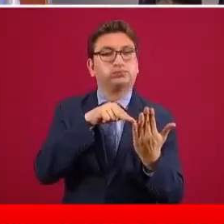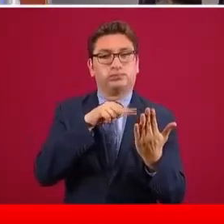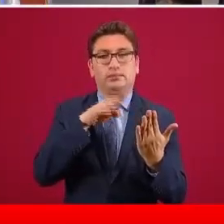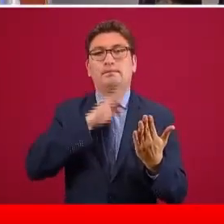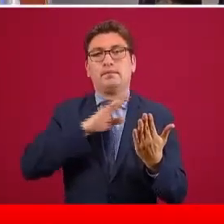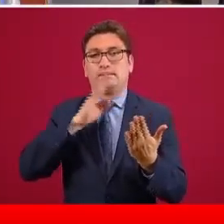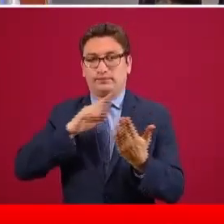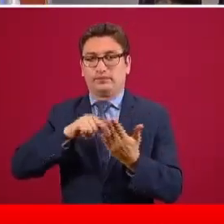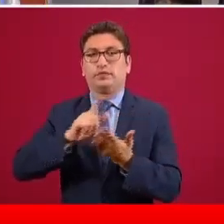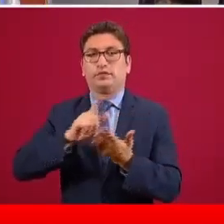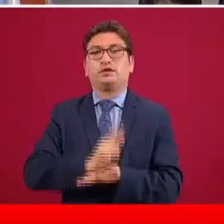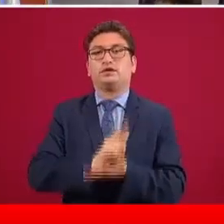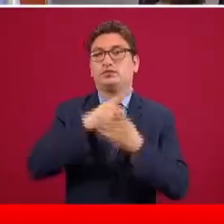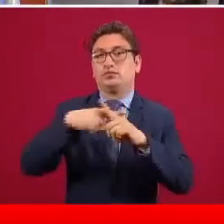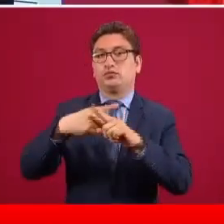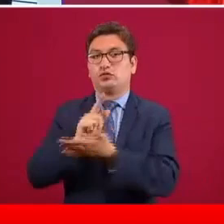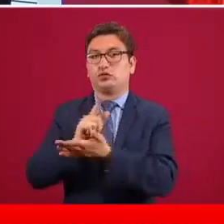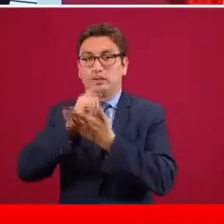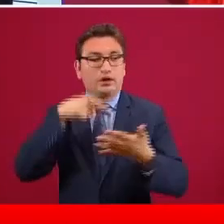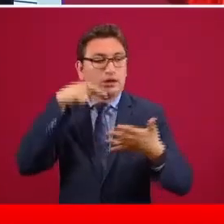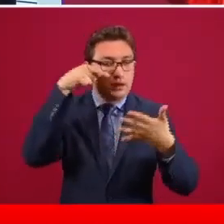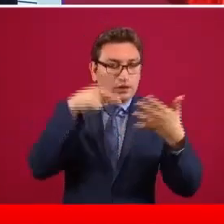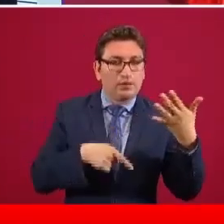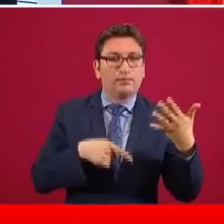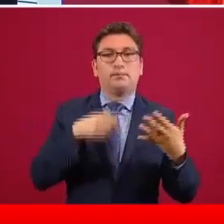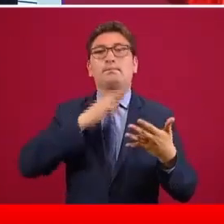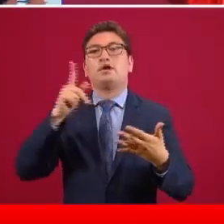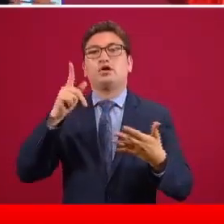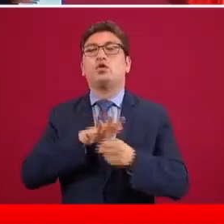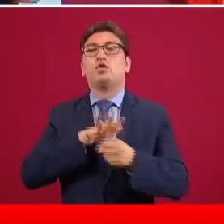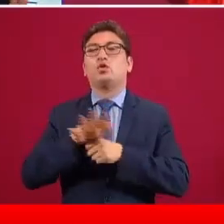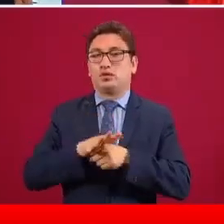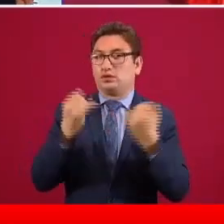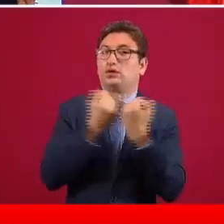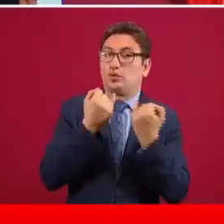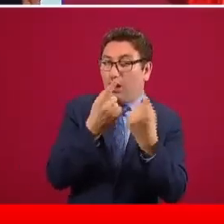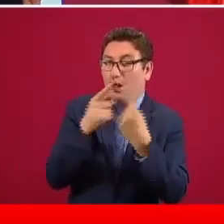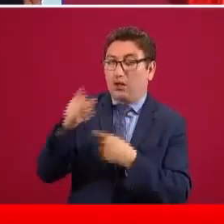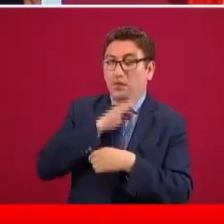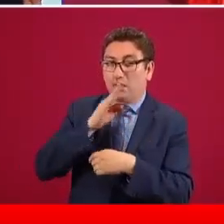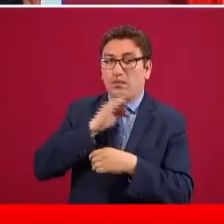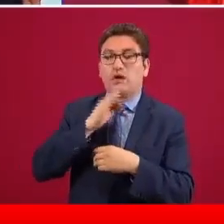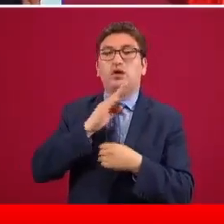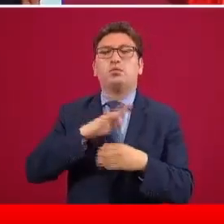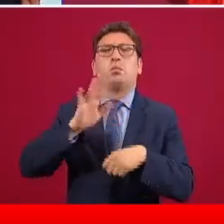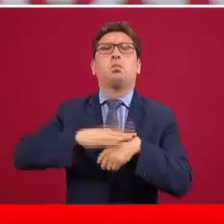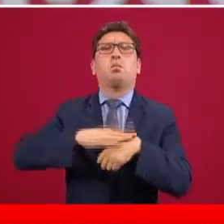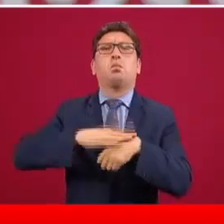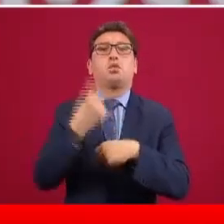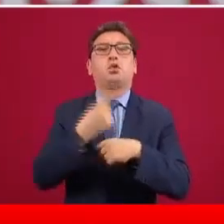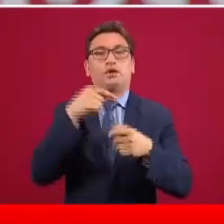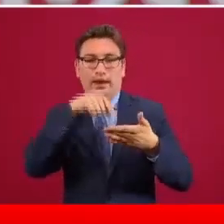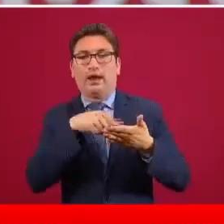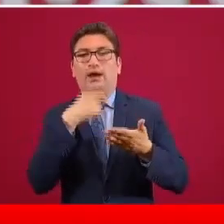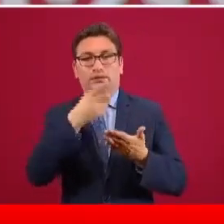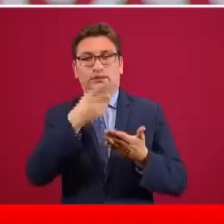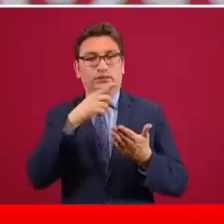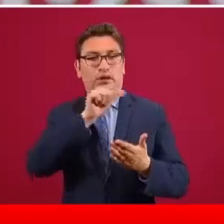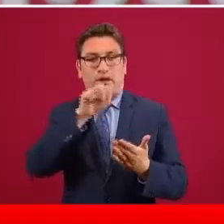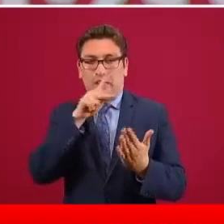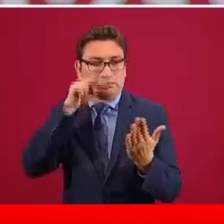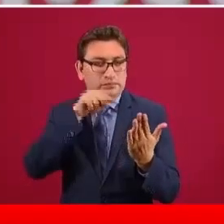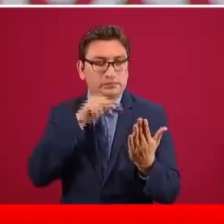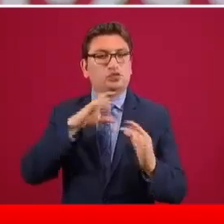que nos sigue dando las mejores opciones, pero también de cuáles gasolineras cuidarnos y cuáles son los motivos por los que debemos de cuidarnos con